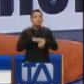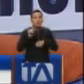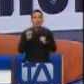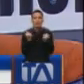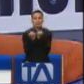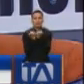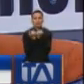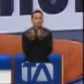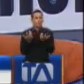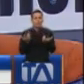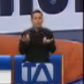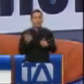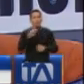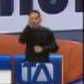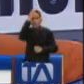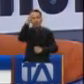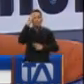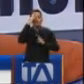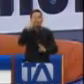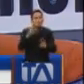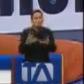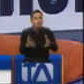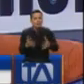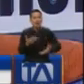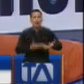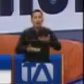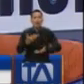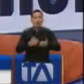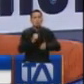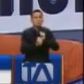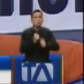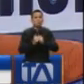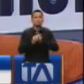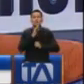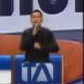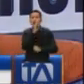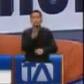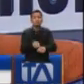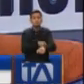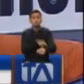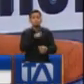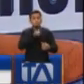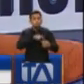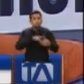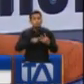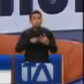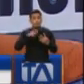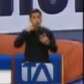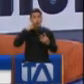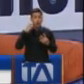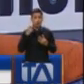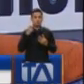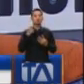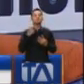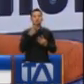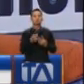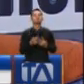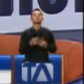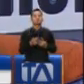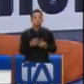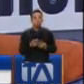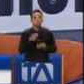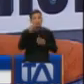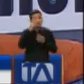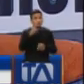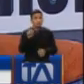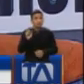simplemente lo que yo decía, esta cultura de falta de respeto y falta de violencia, que además lo hemos escuchado en los testimonios de varios de los hombres que hablaron en el reportaje que hicieron.